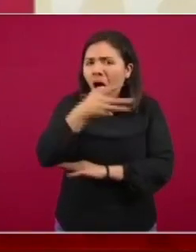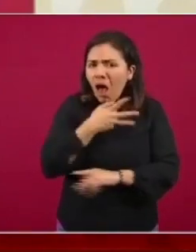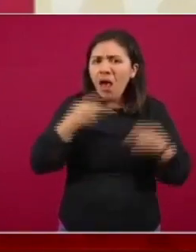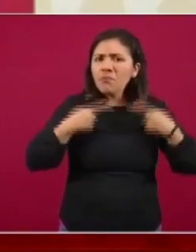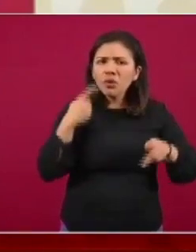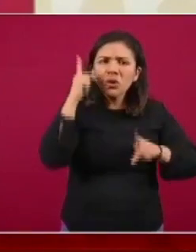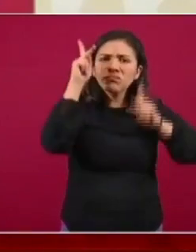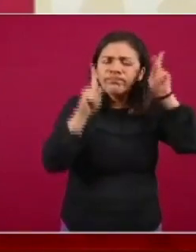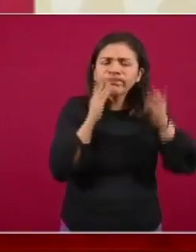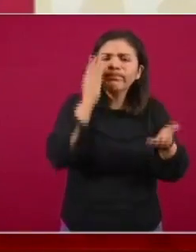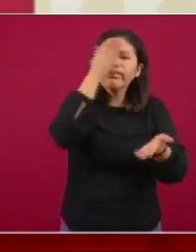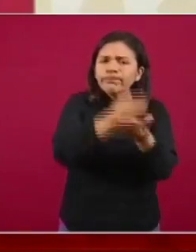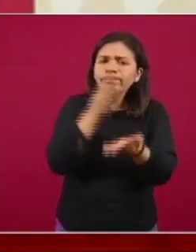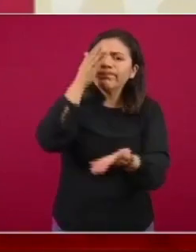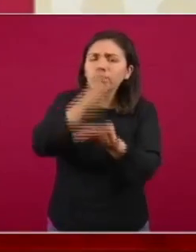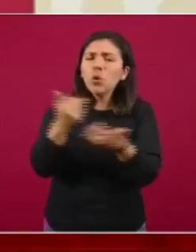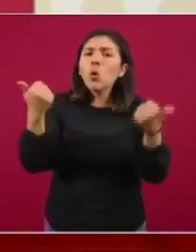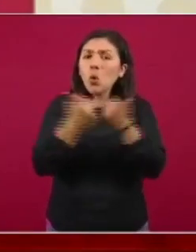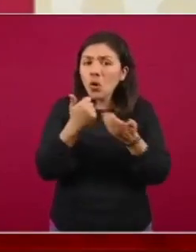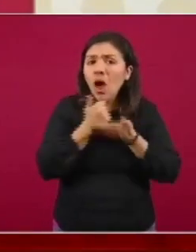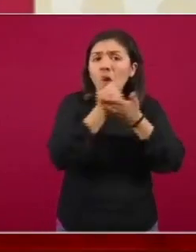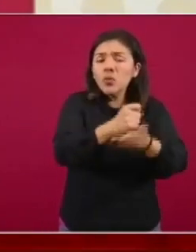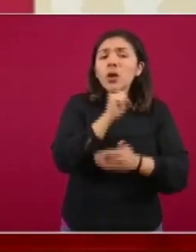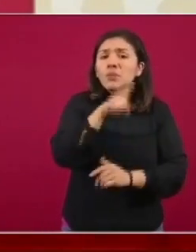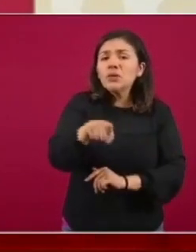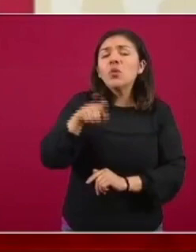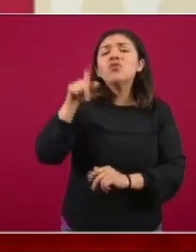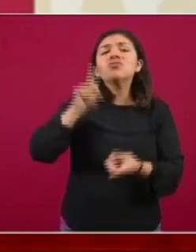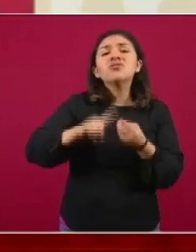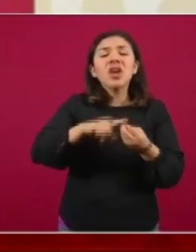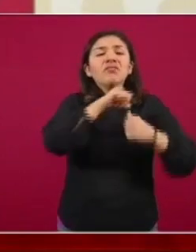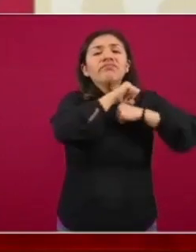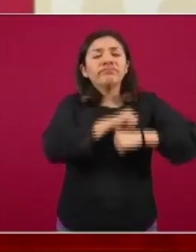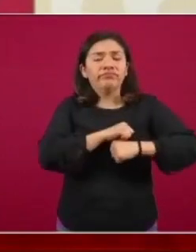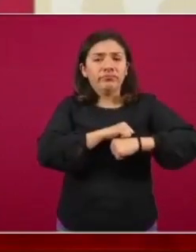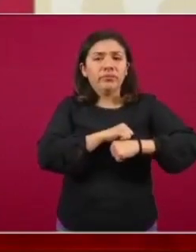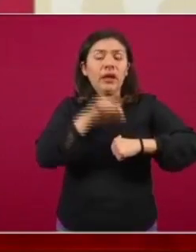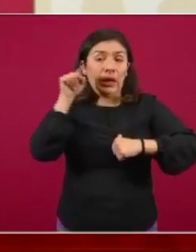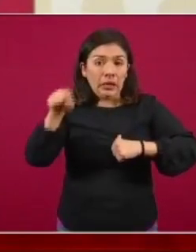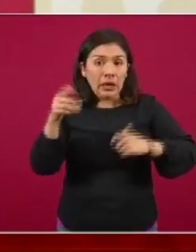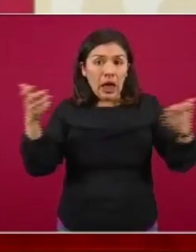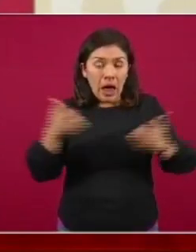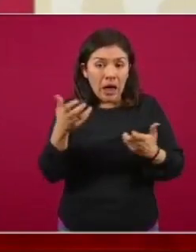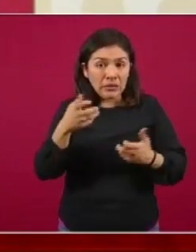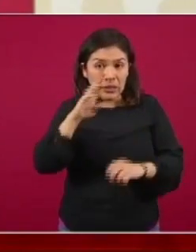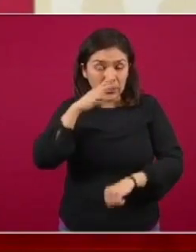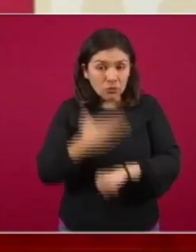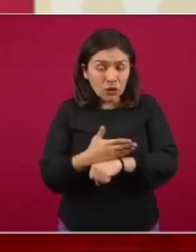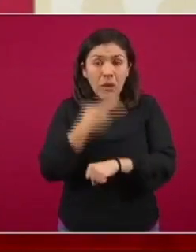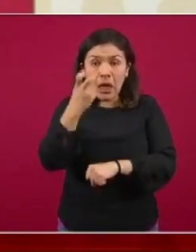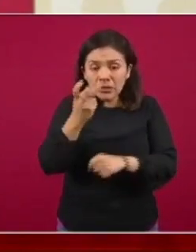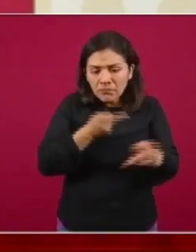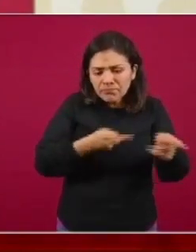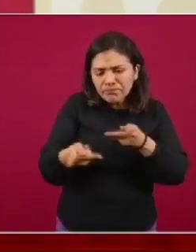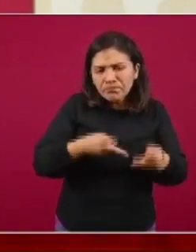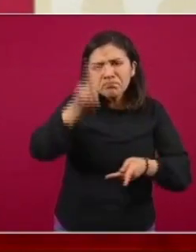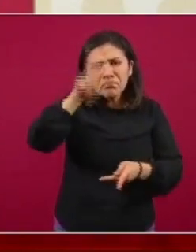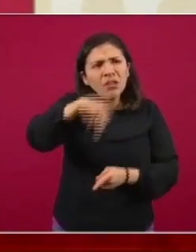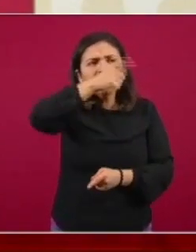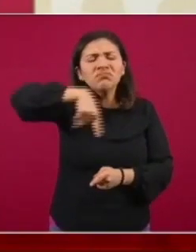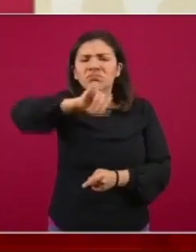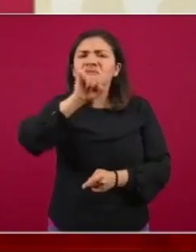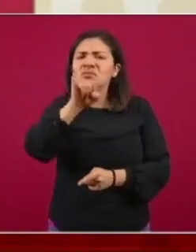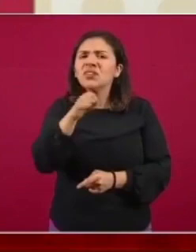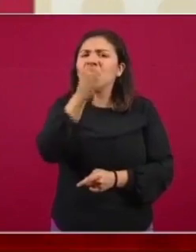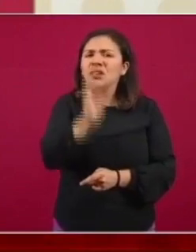visitas también con ayuda del procurador o de la Procuraduría Agraria. Entonces, ha sido un plan muy bien aceptado